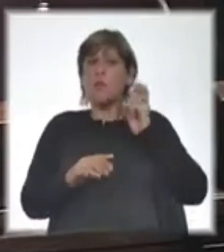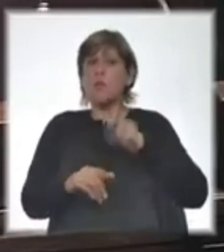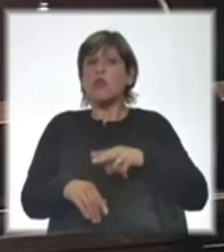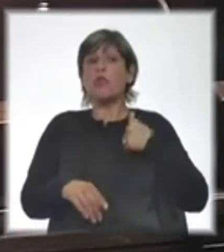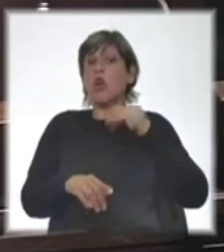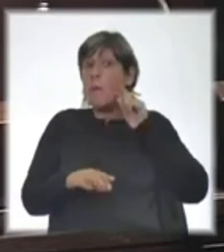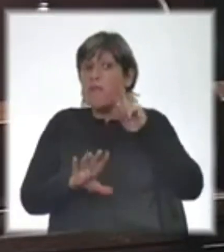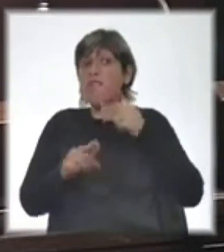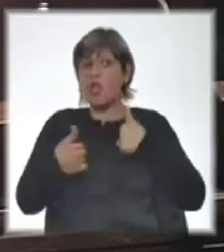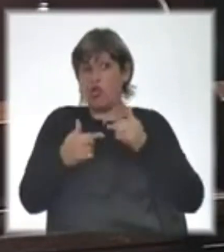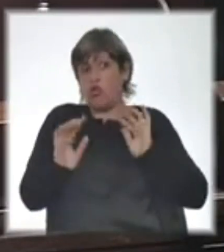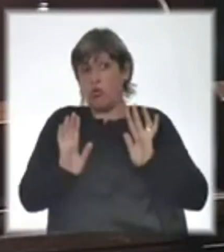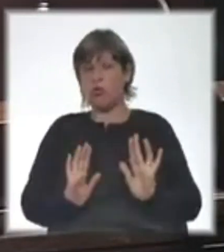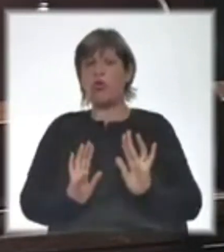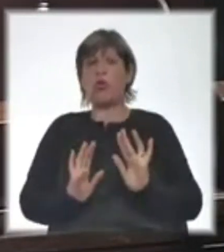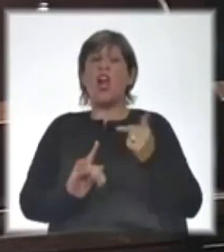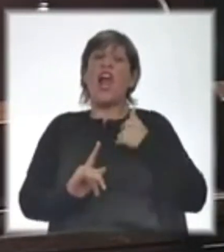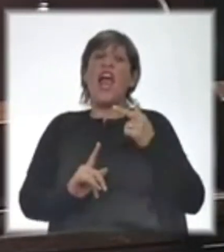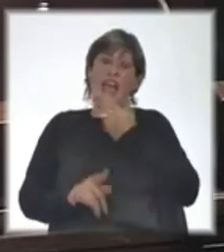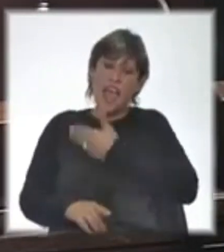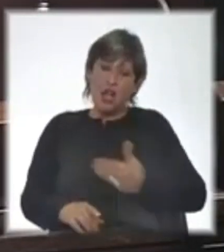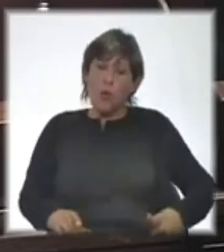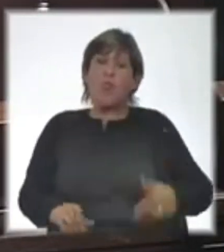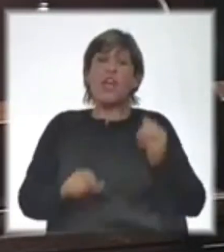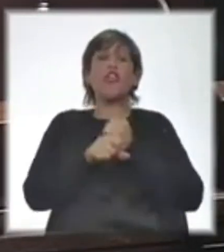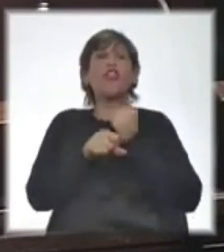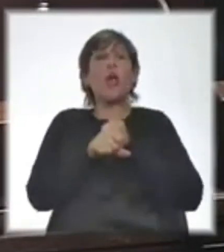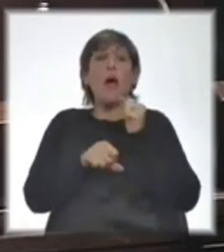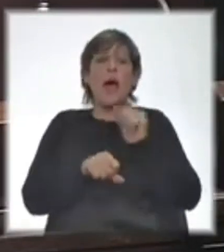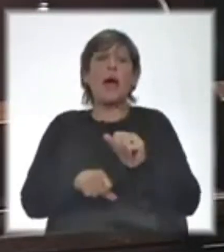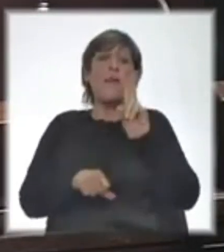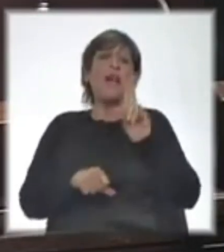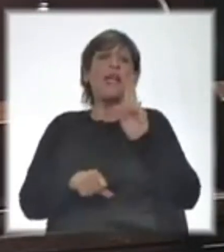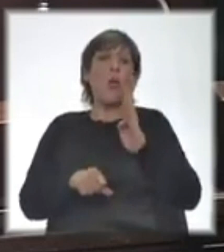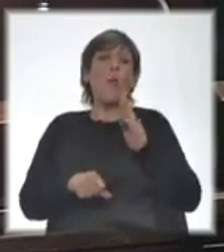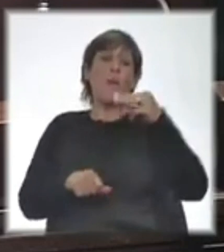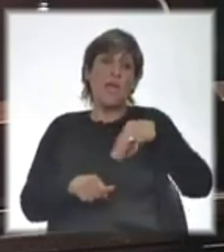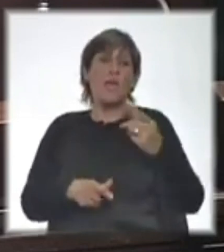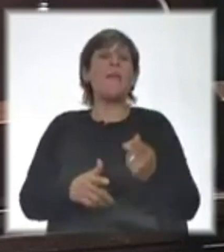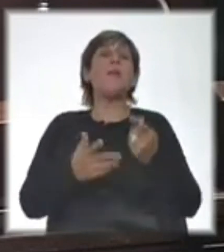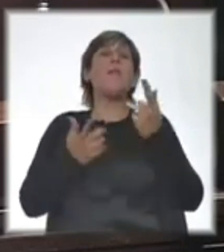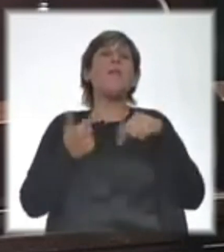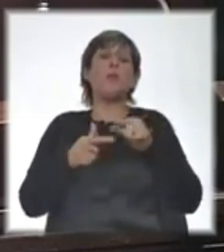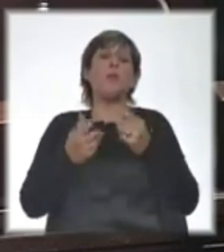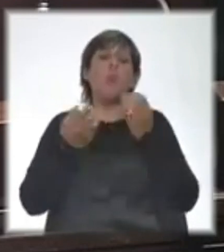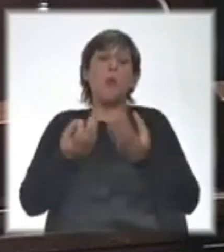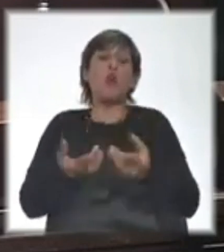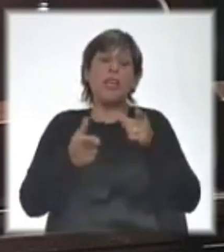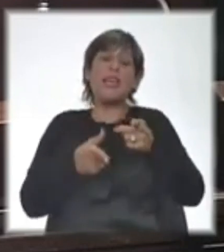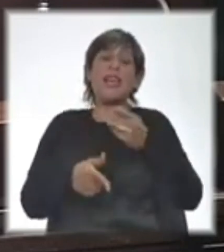veo, el gobierno trabaja para UPM porque el gobierno quiere que UPM se instale.